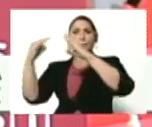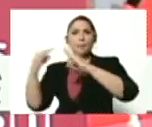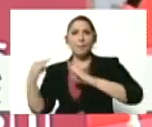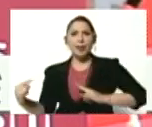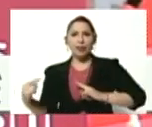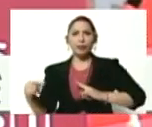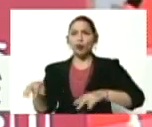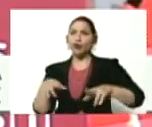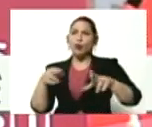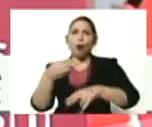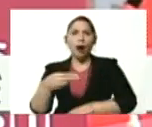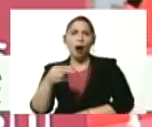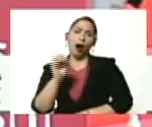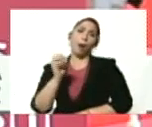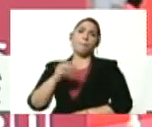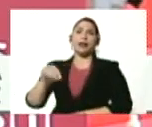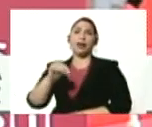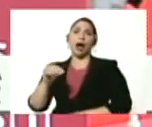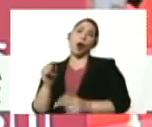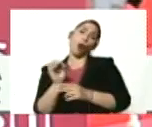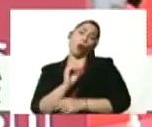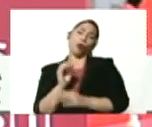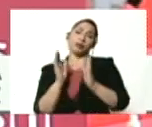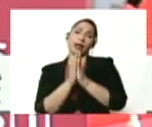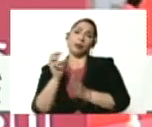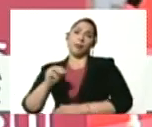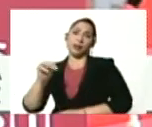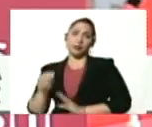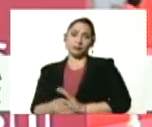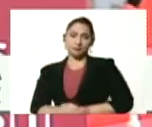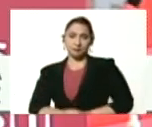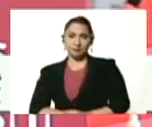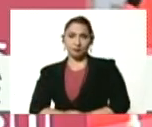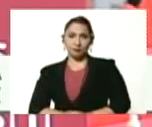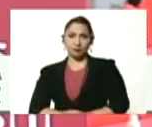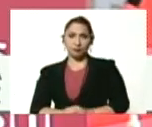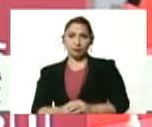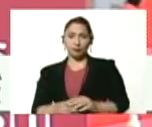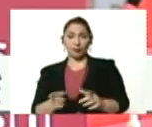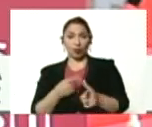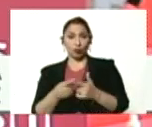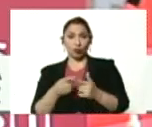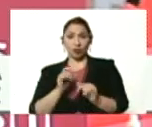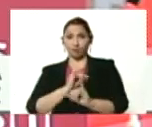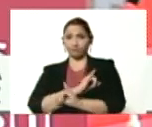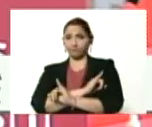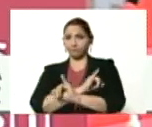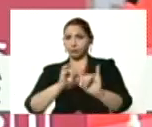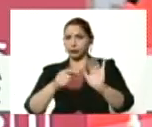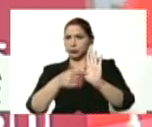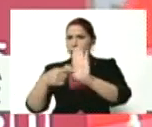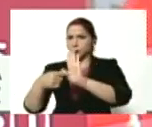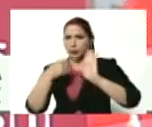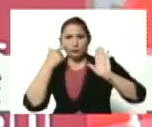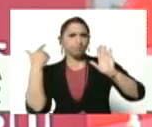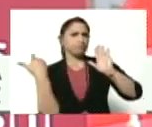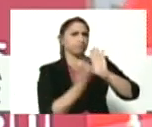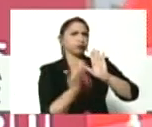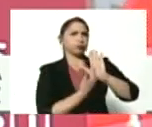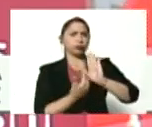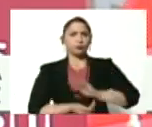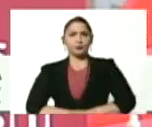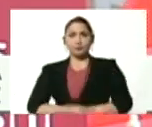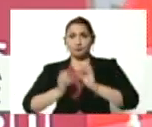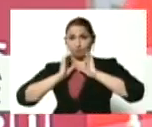de Maicao o de Santa Marta. Eso ya está plenamente demostrado. Este